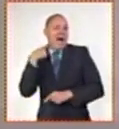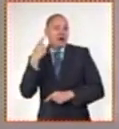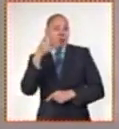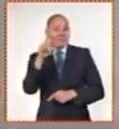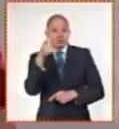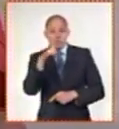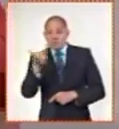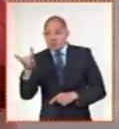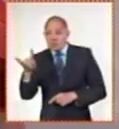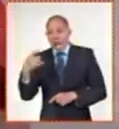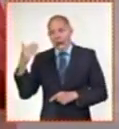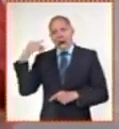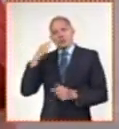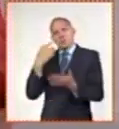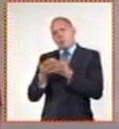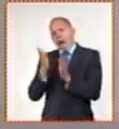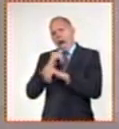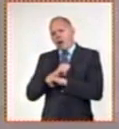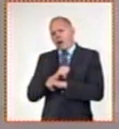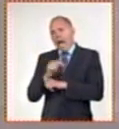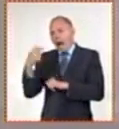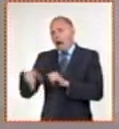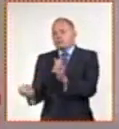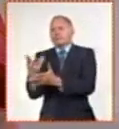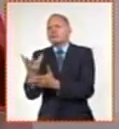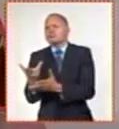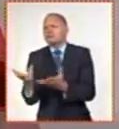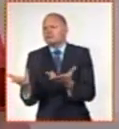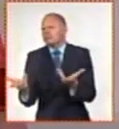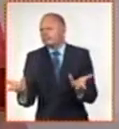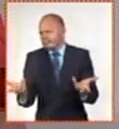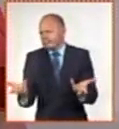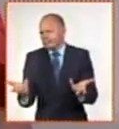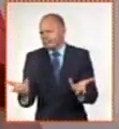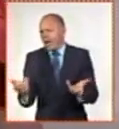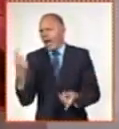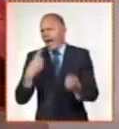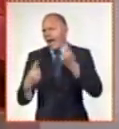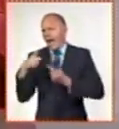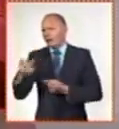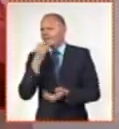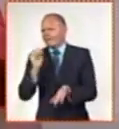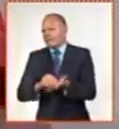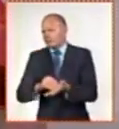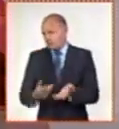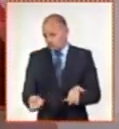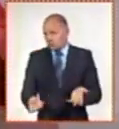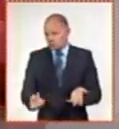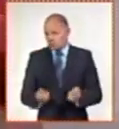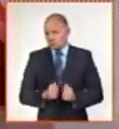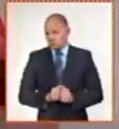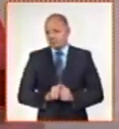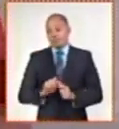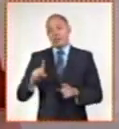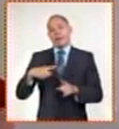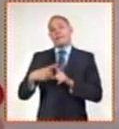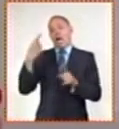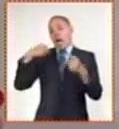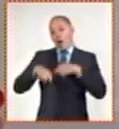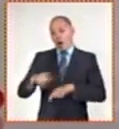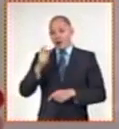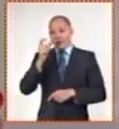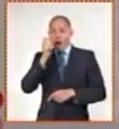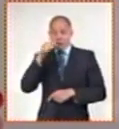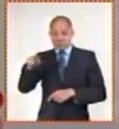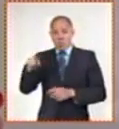luz pública por parte de los fiscales de estos supuestos elementos acusatorios en